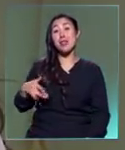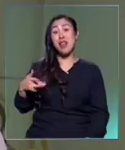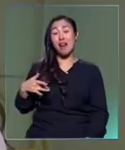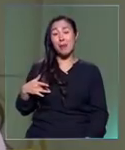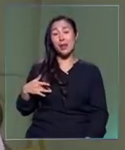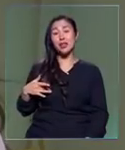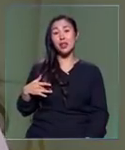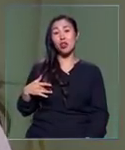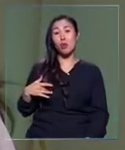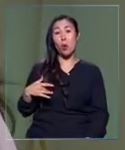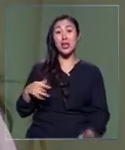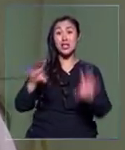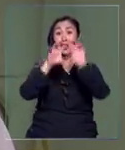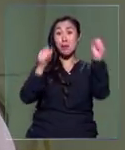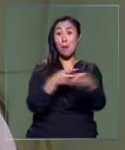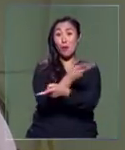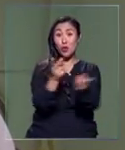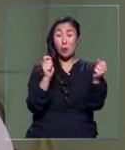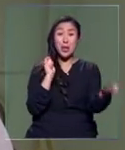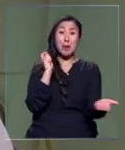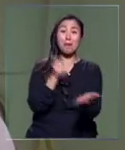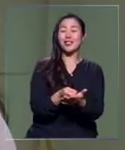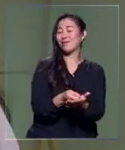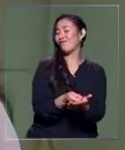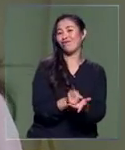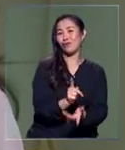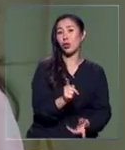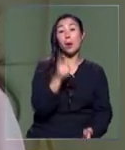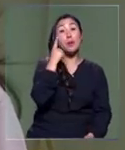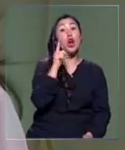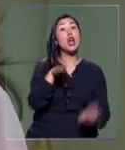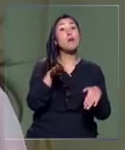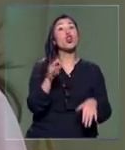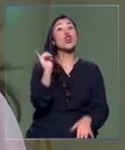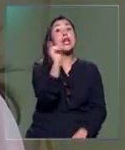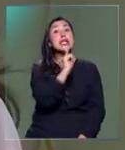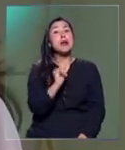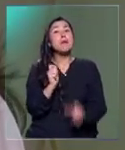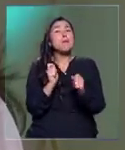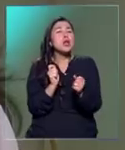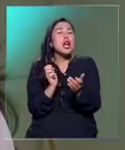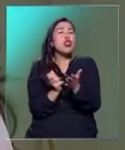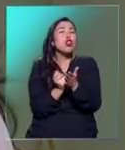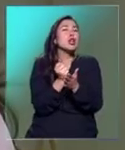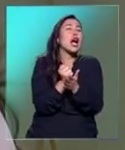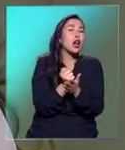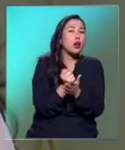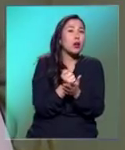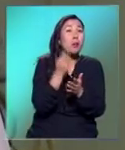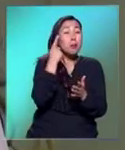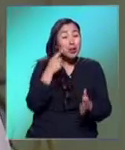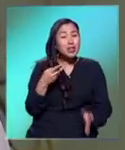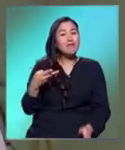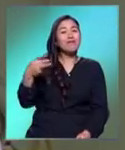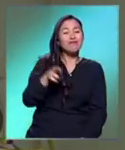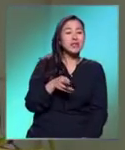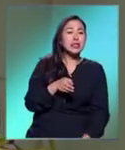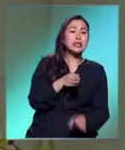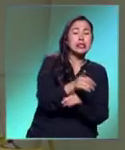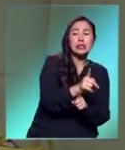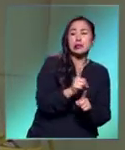nivel público, por lo tanto con las ISAPRE usted de repente lo logra como marcapaso, pero es una constante ida y